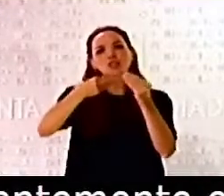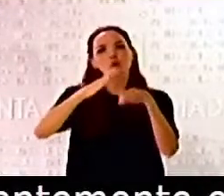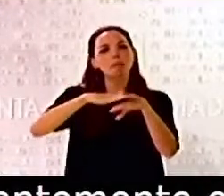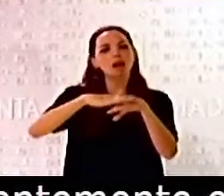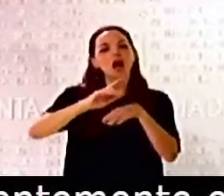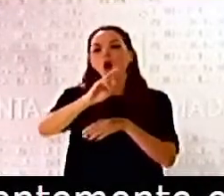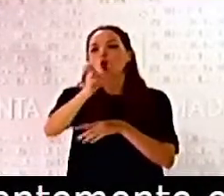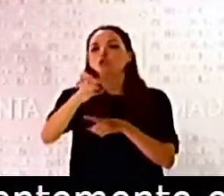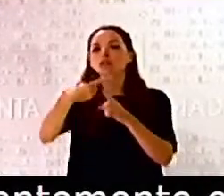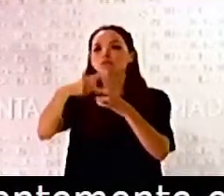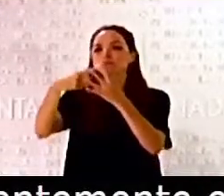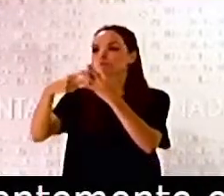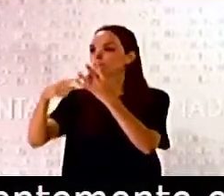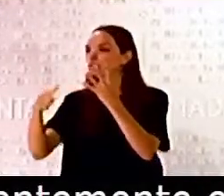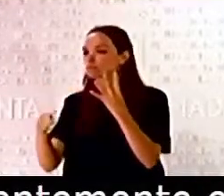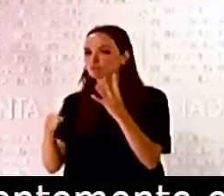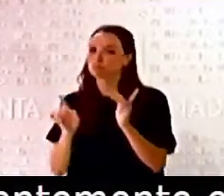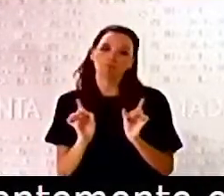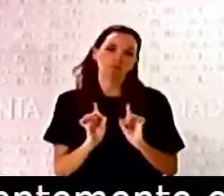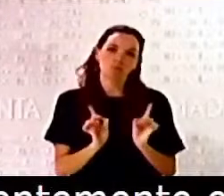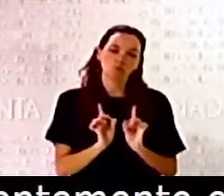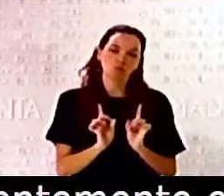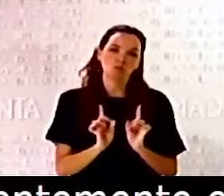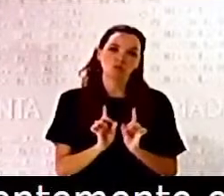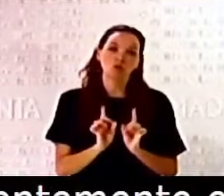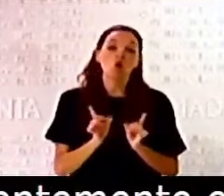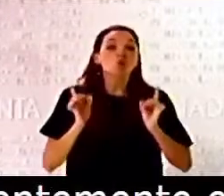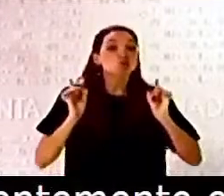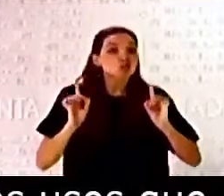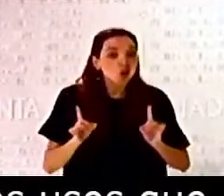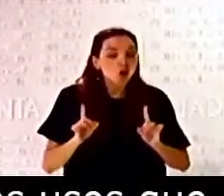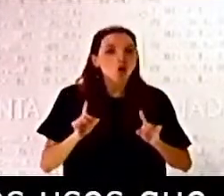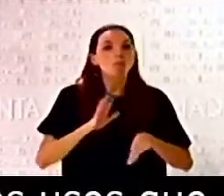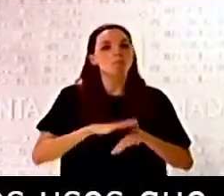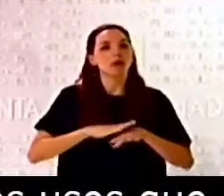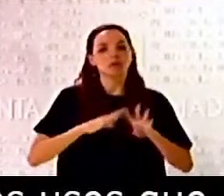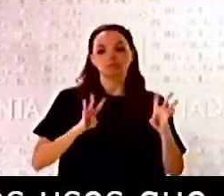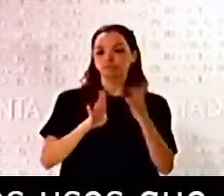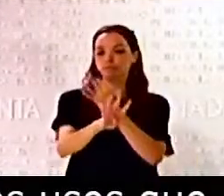usos que no sea permitir la movilidad segura